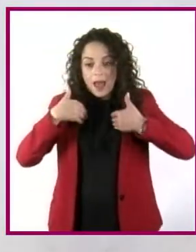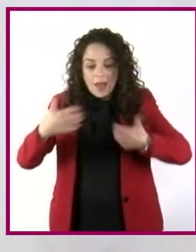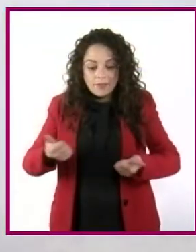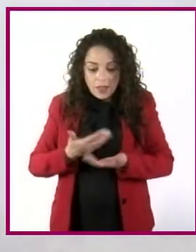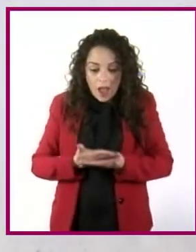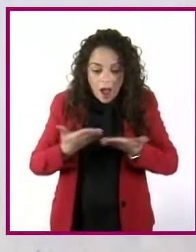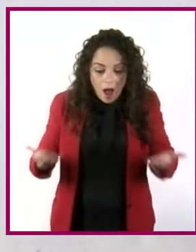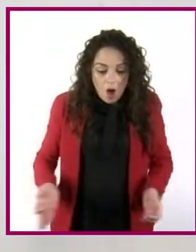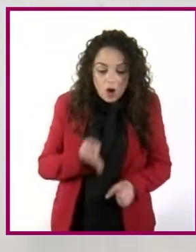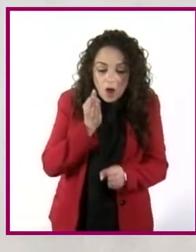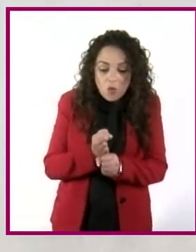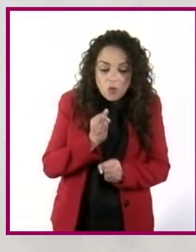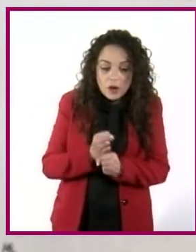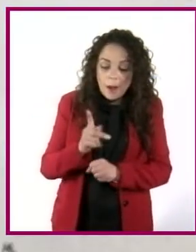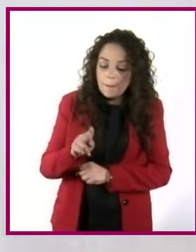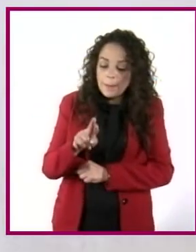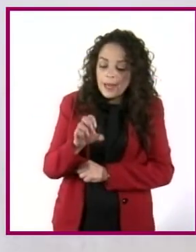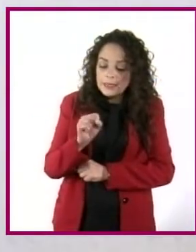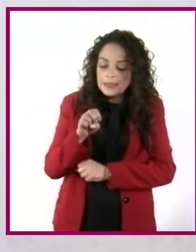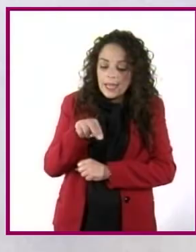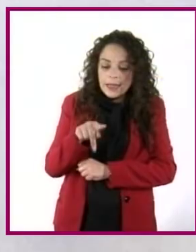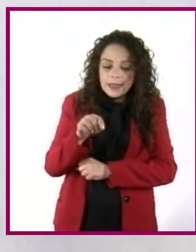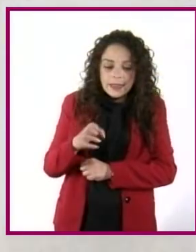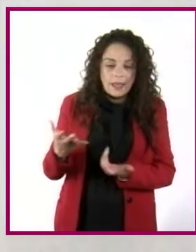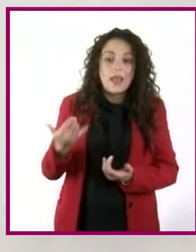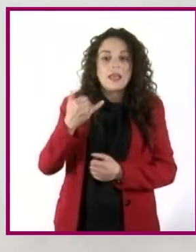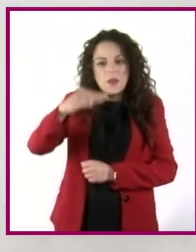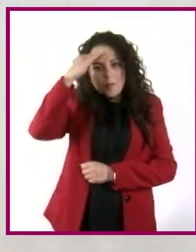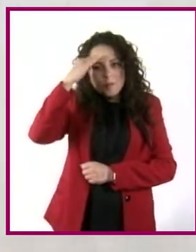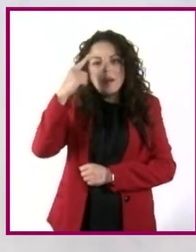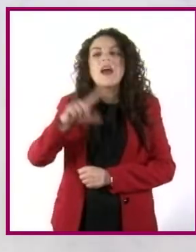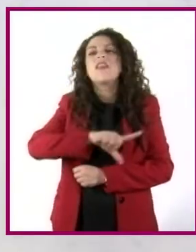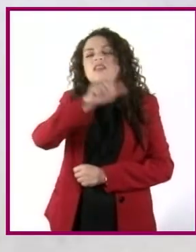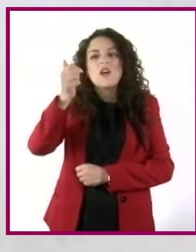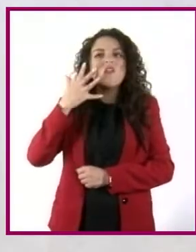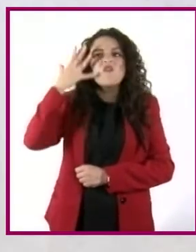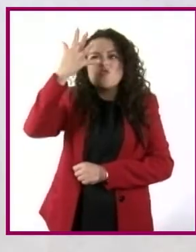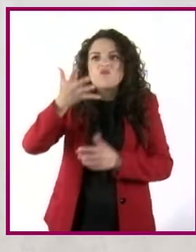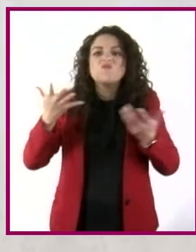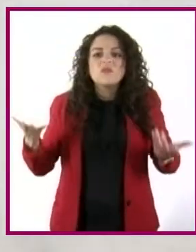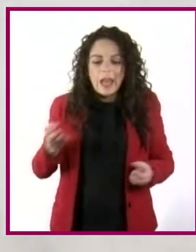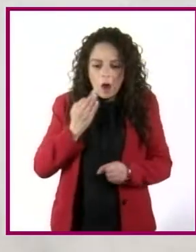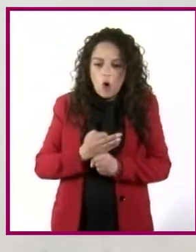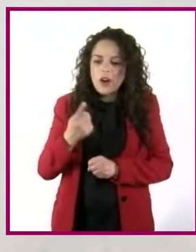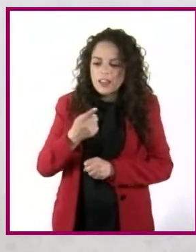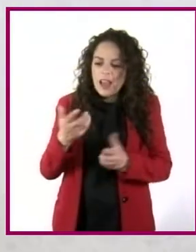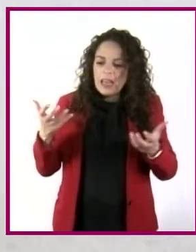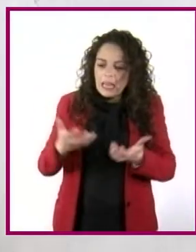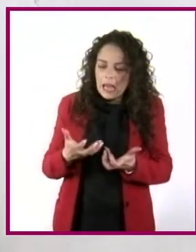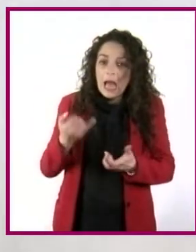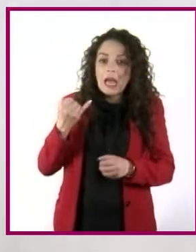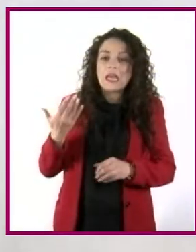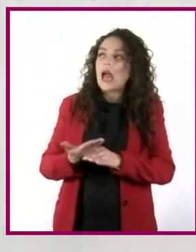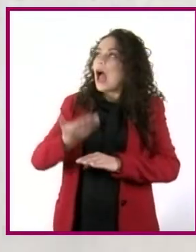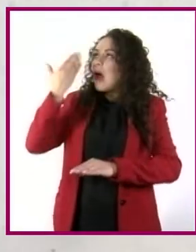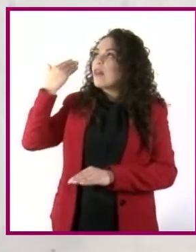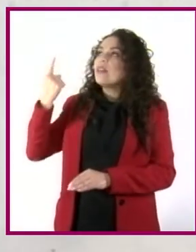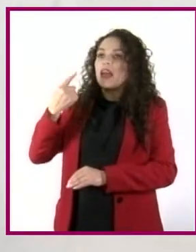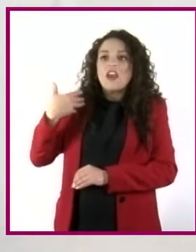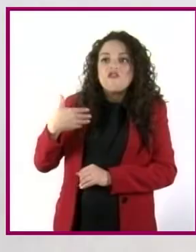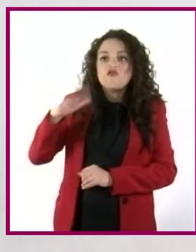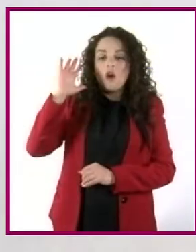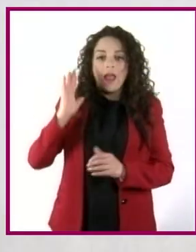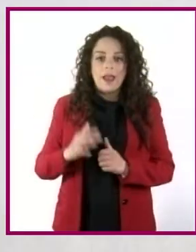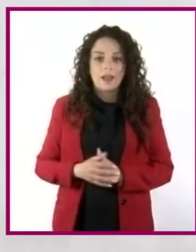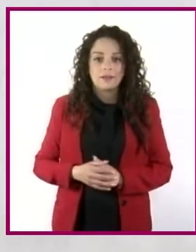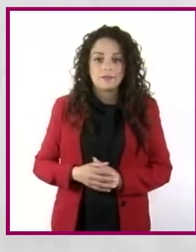y preguntarse hacia dónde vamos, qué somos hoy en día y qué fuimos. Sobre todo se preguntaba